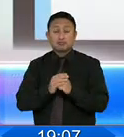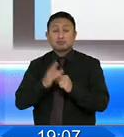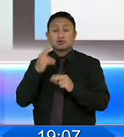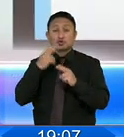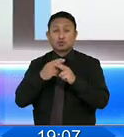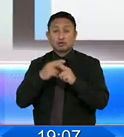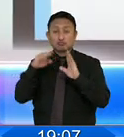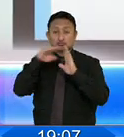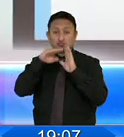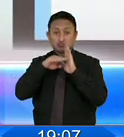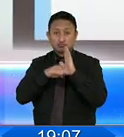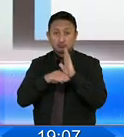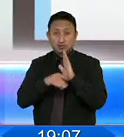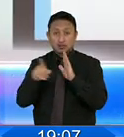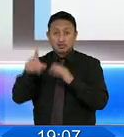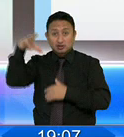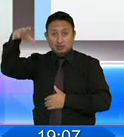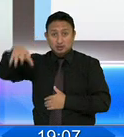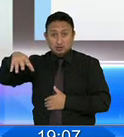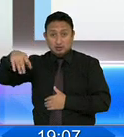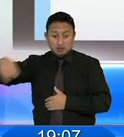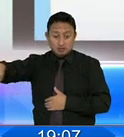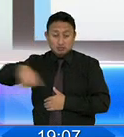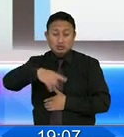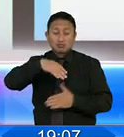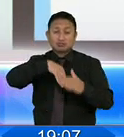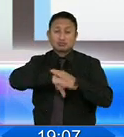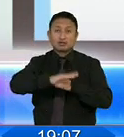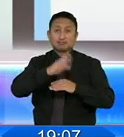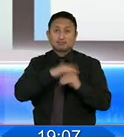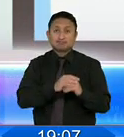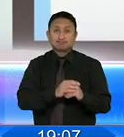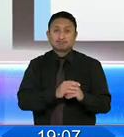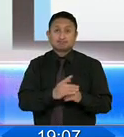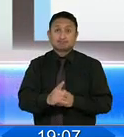de Phoenix para después ingresar a la página web